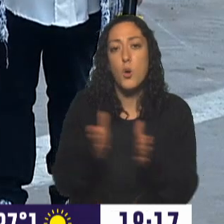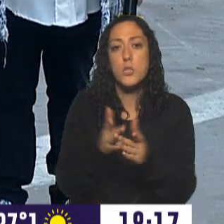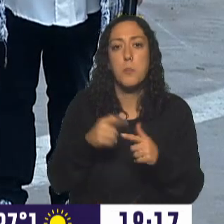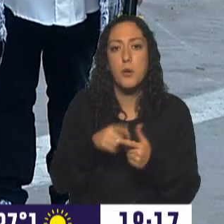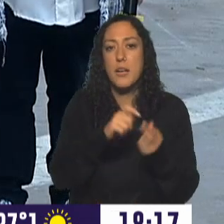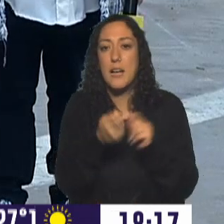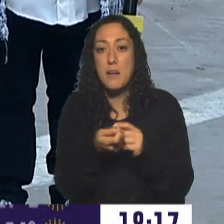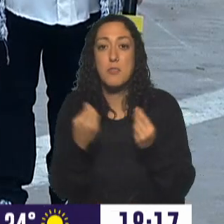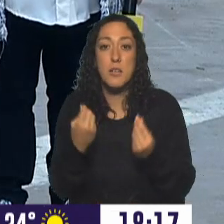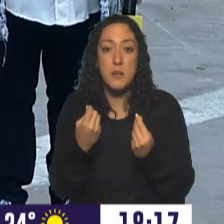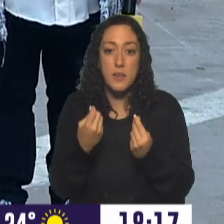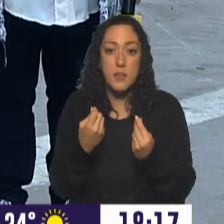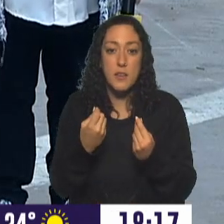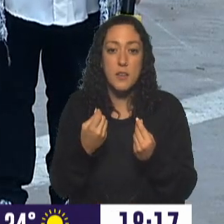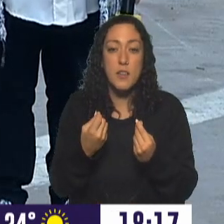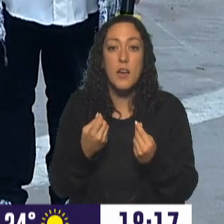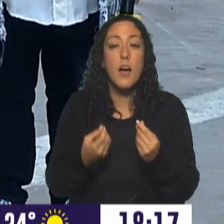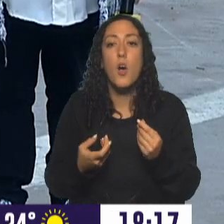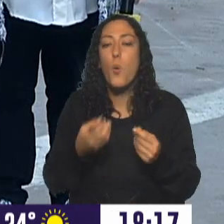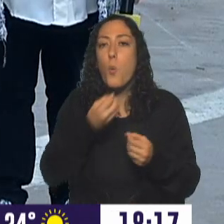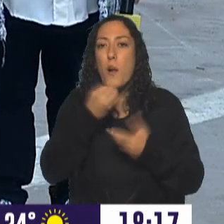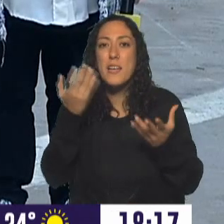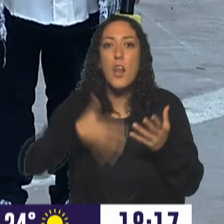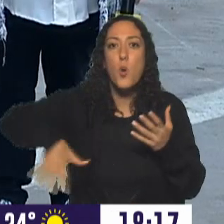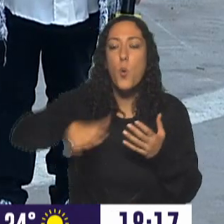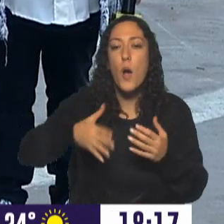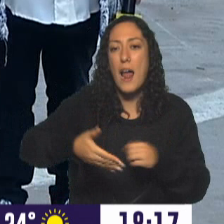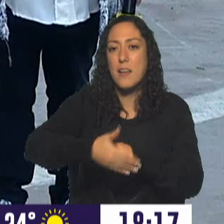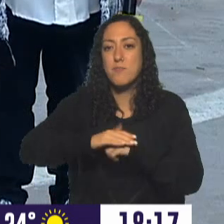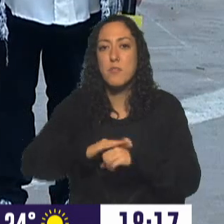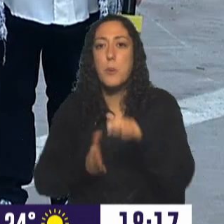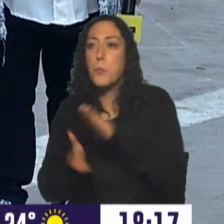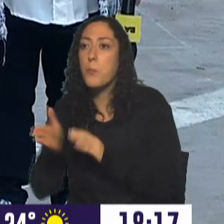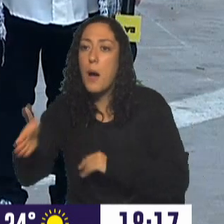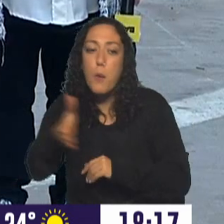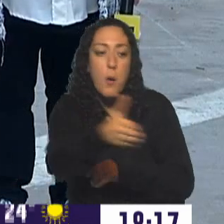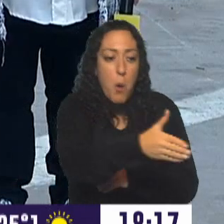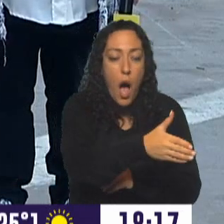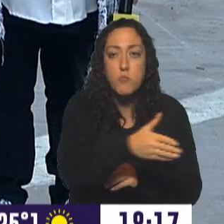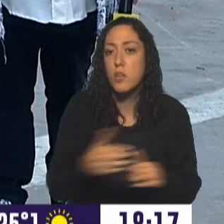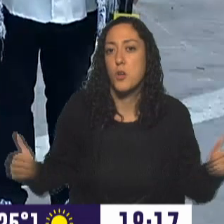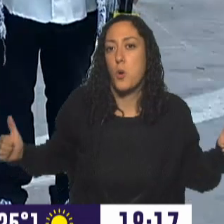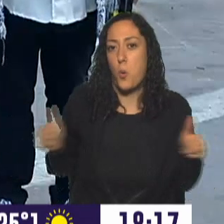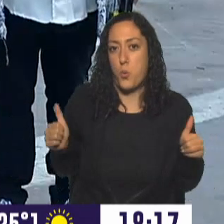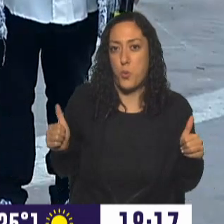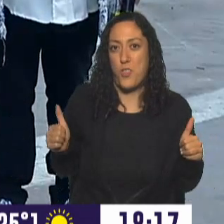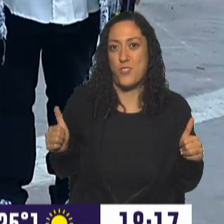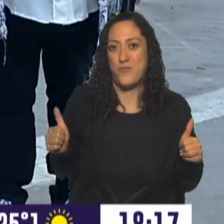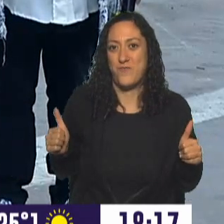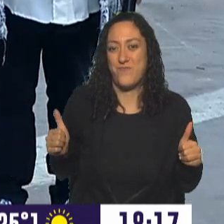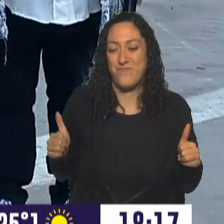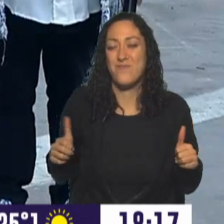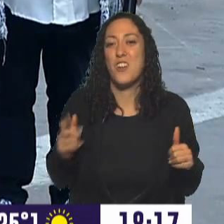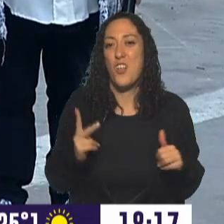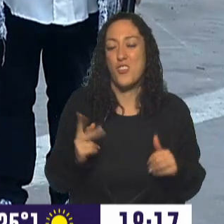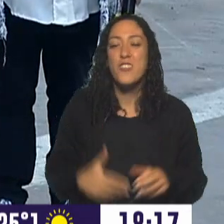imágenes, Larreta, ¿a dónde va? Va con los dos, ¿no? Se muestra como equitativo, digamos, con las dos figuras, con Macri, con Quirós al